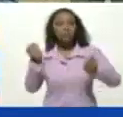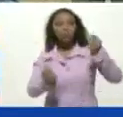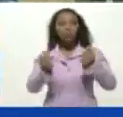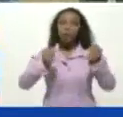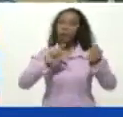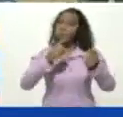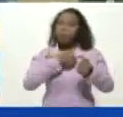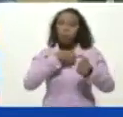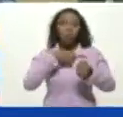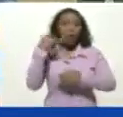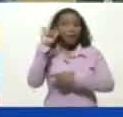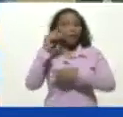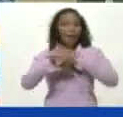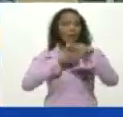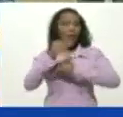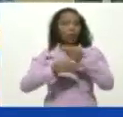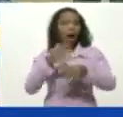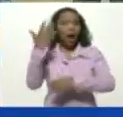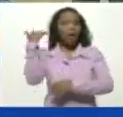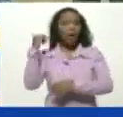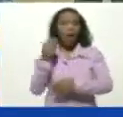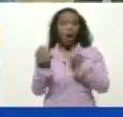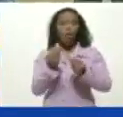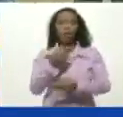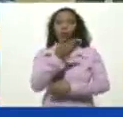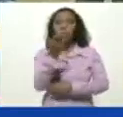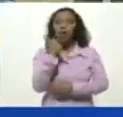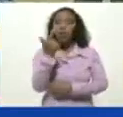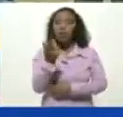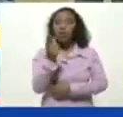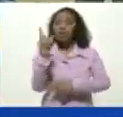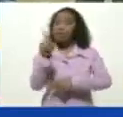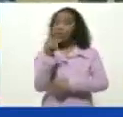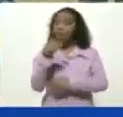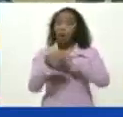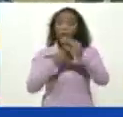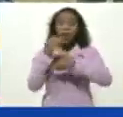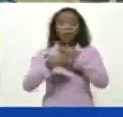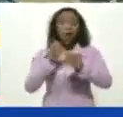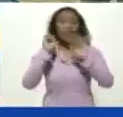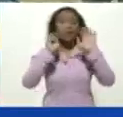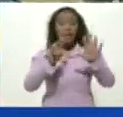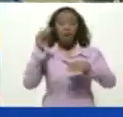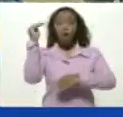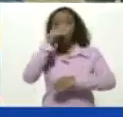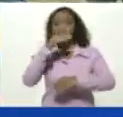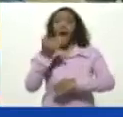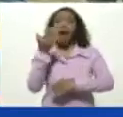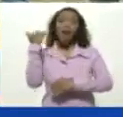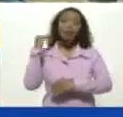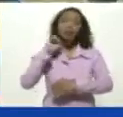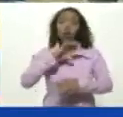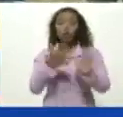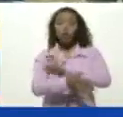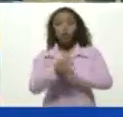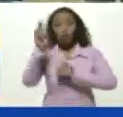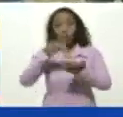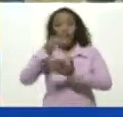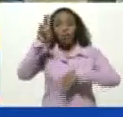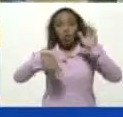pudo haber existido, comandante, así como usted lo dijo, si no hubiésemos conquistado el 7 de octubre del 2012 con la